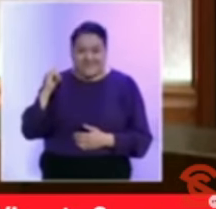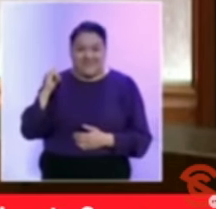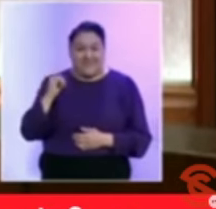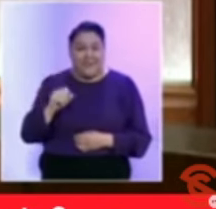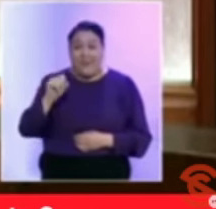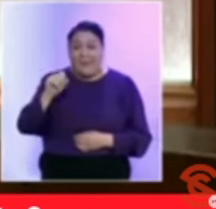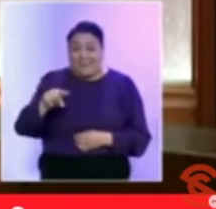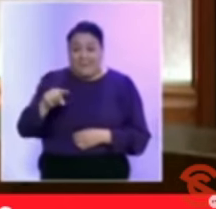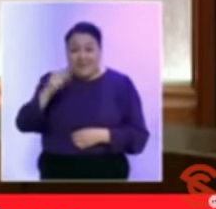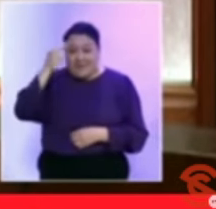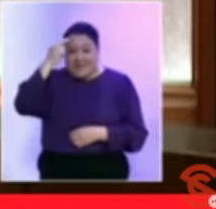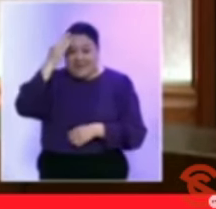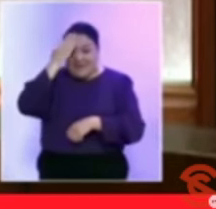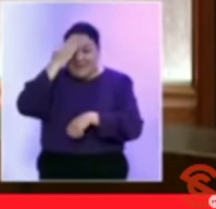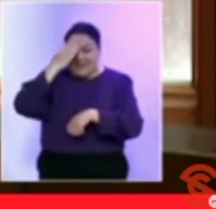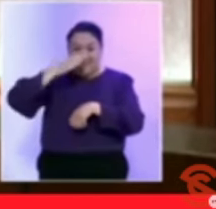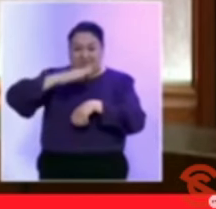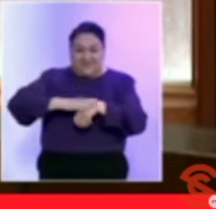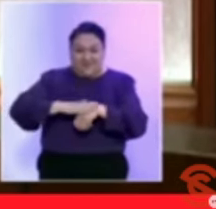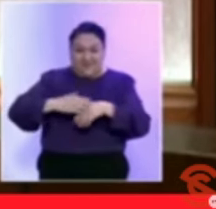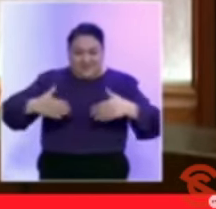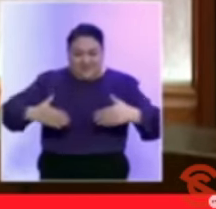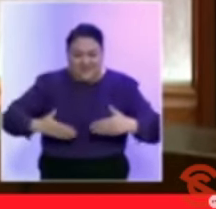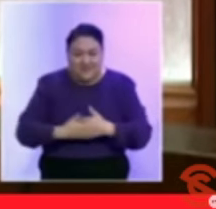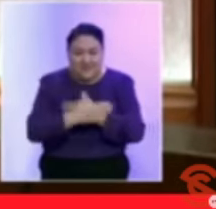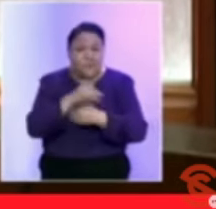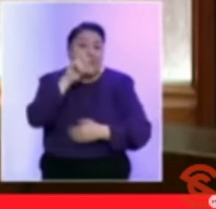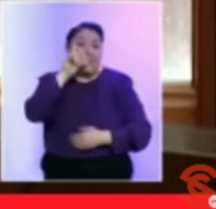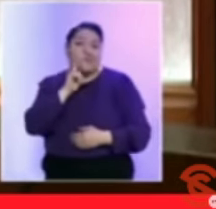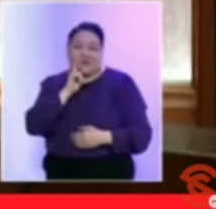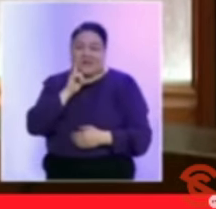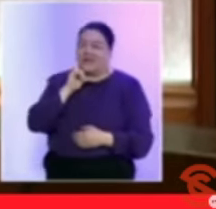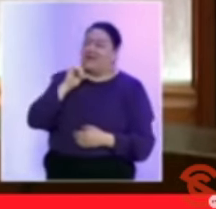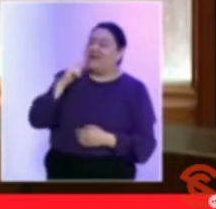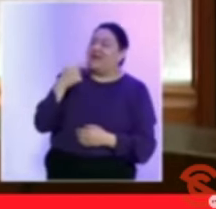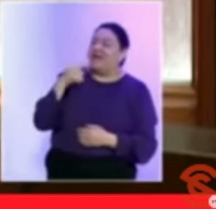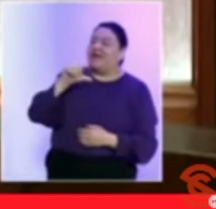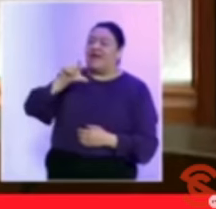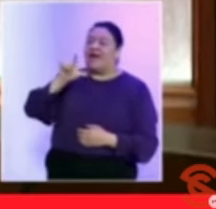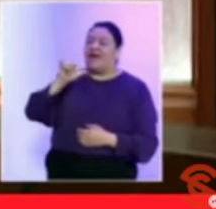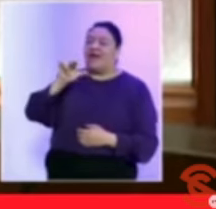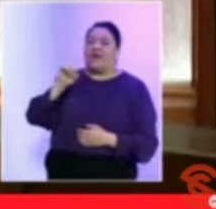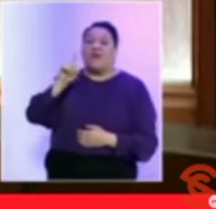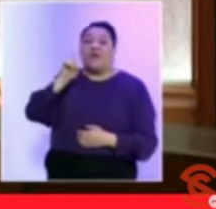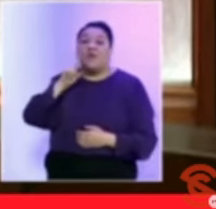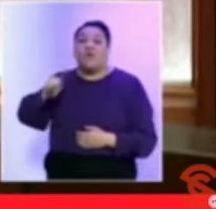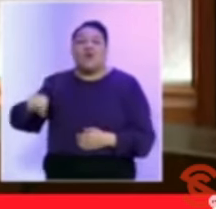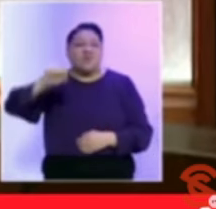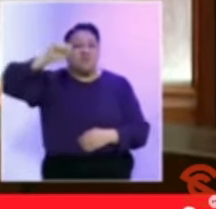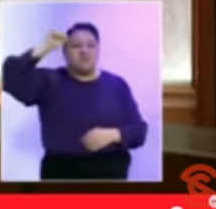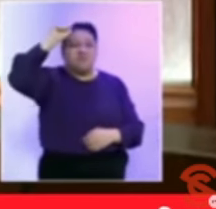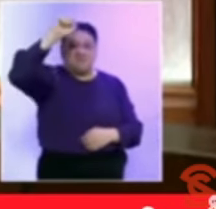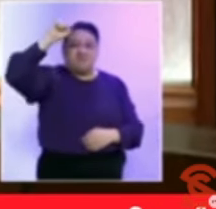conmemoración del natalicio Der hermila Galindo sufragista y defensora Revolucionaria de los